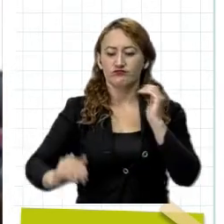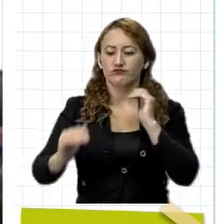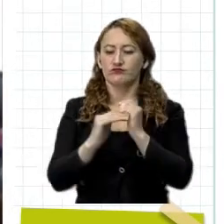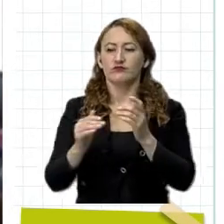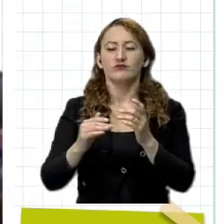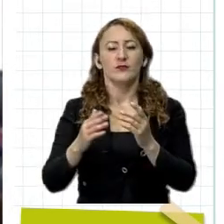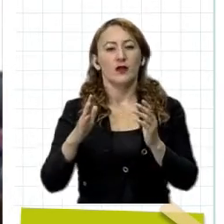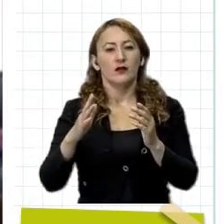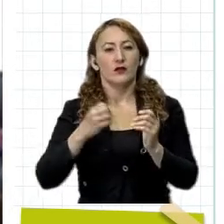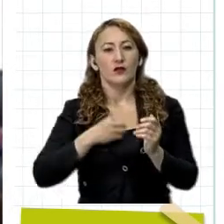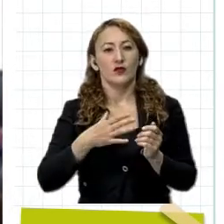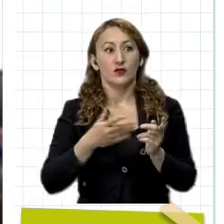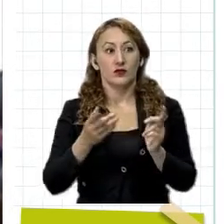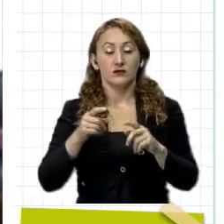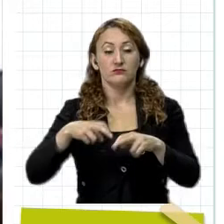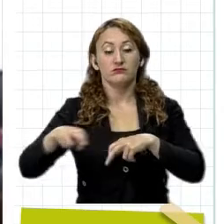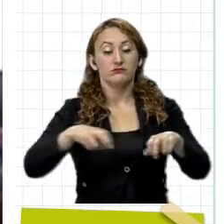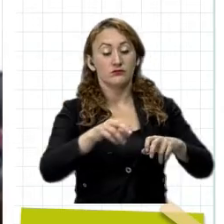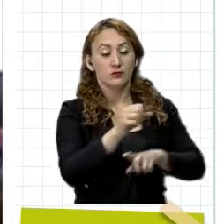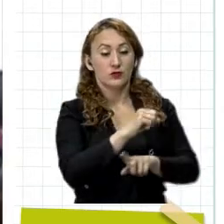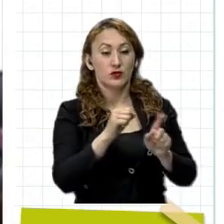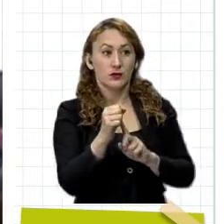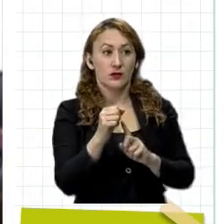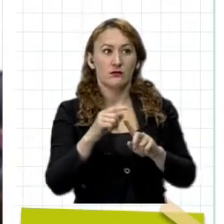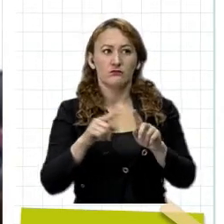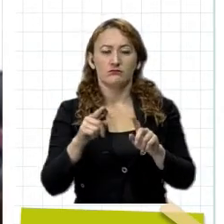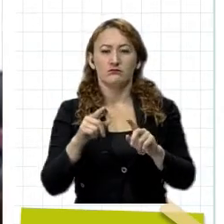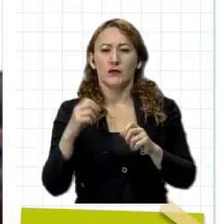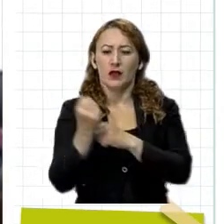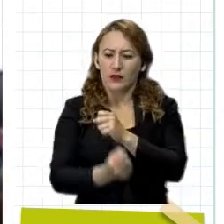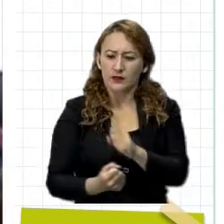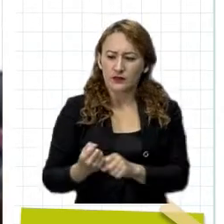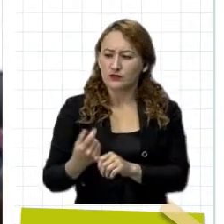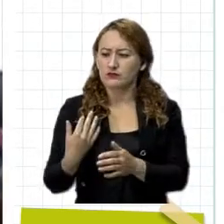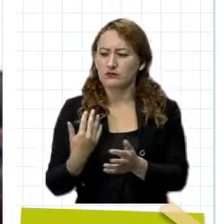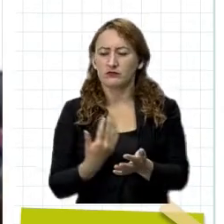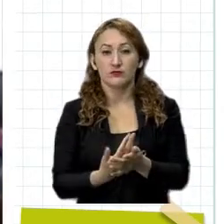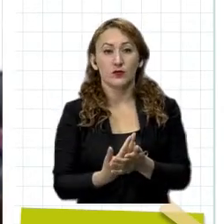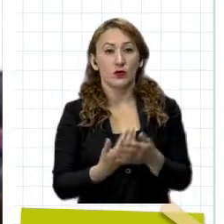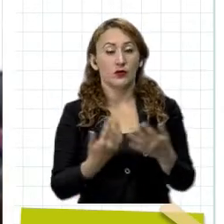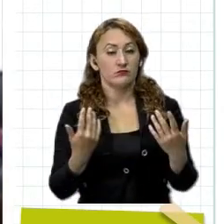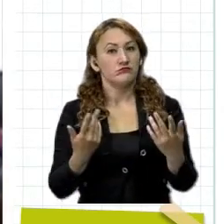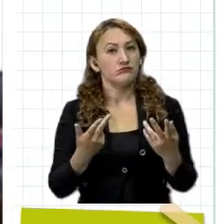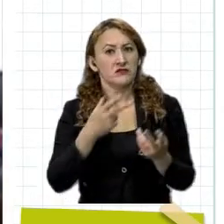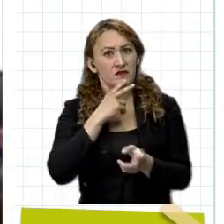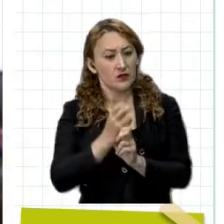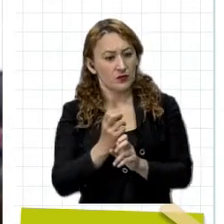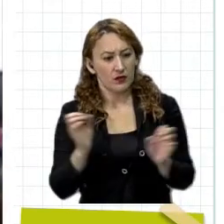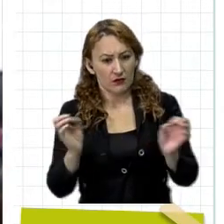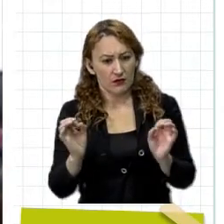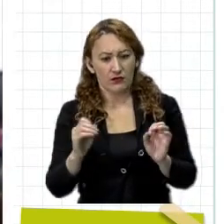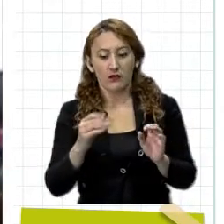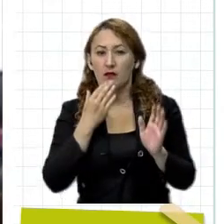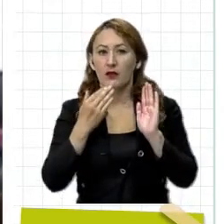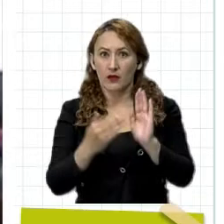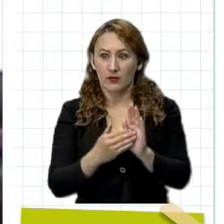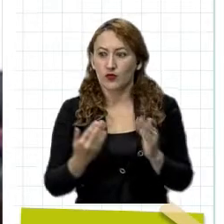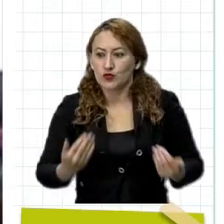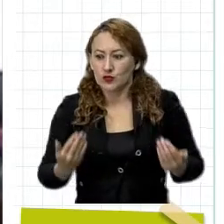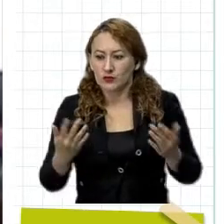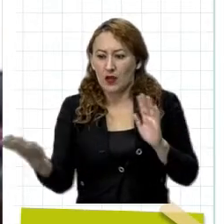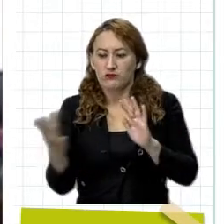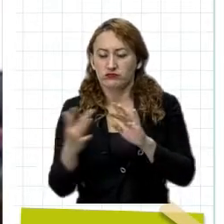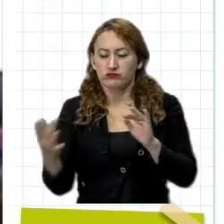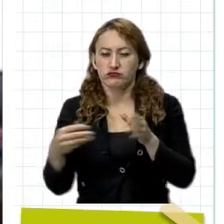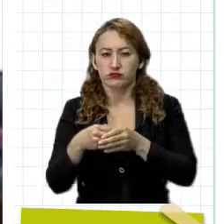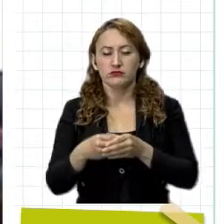la movilidad social. Durante muchos años, fue posible encontrar sin mucha dificultad ejemplos que encajaban bien en esa